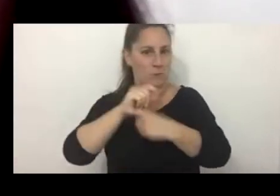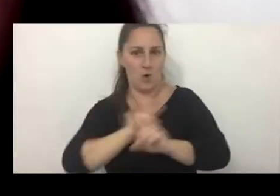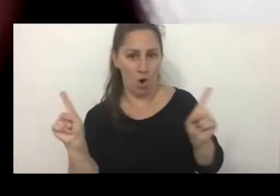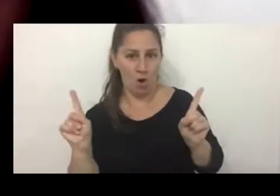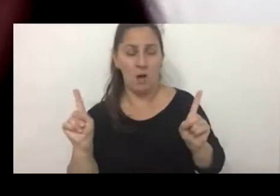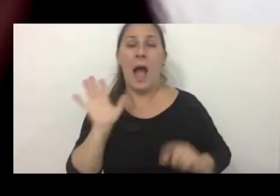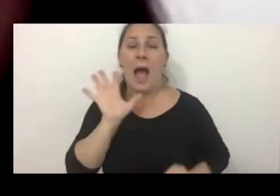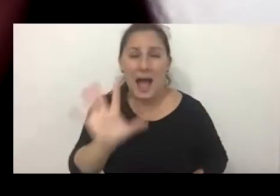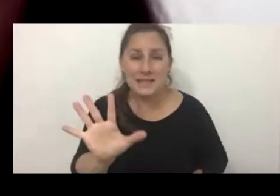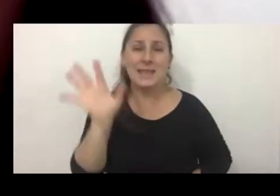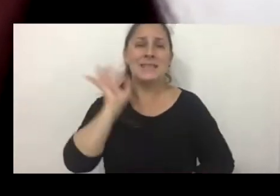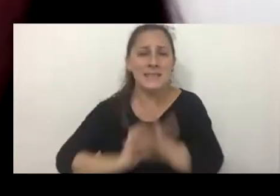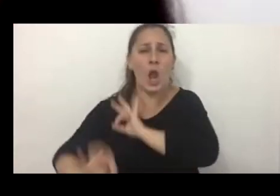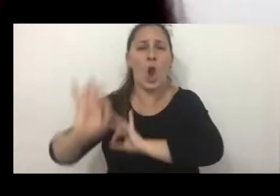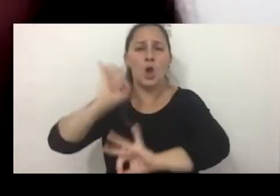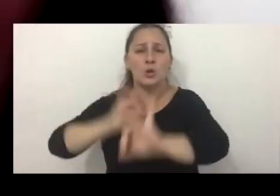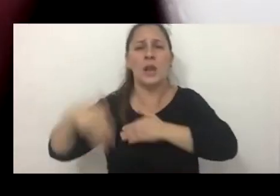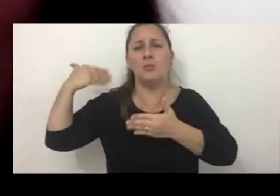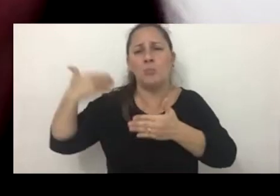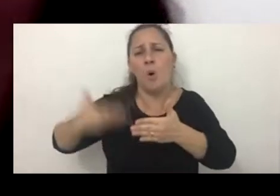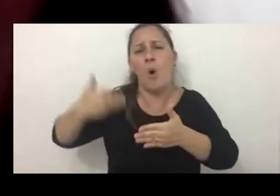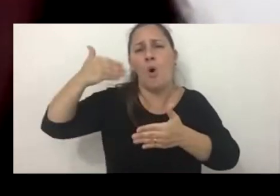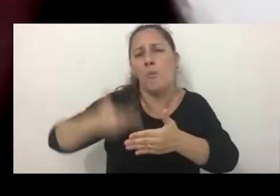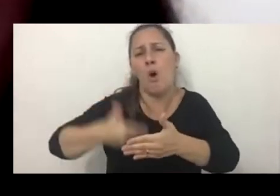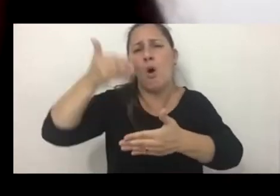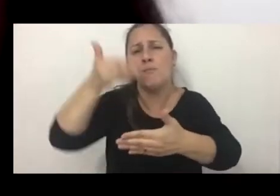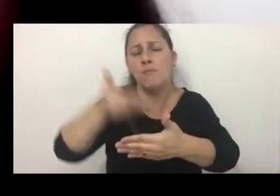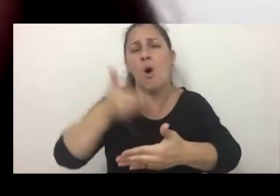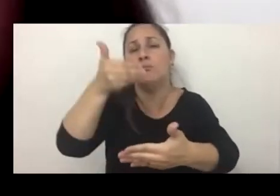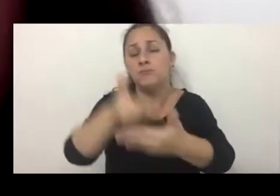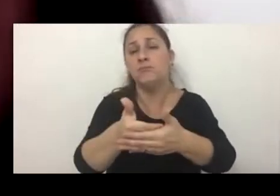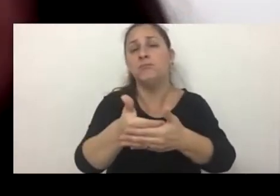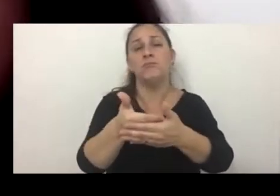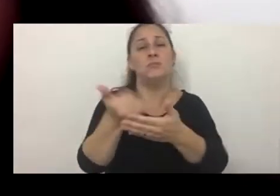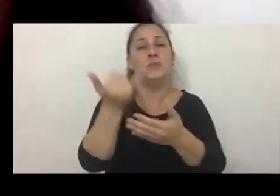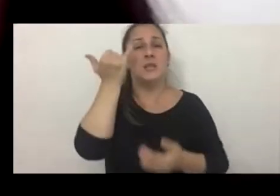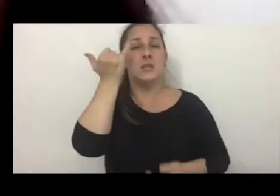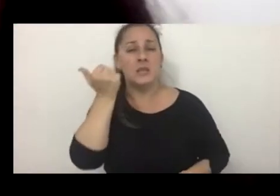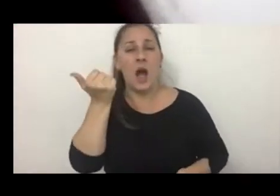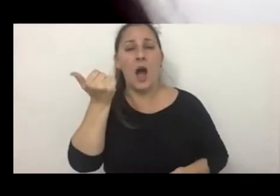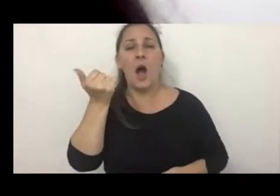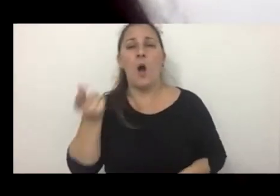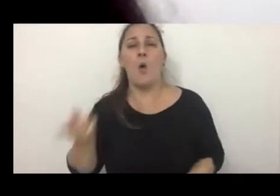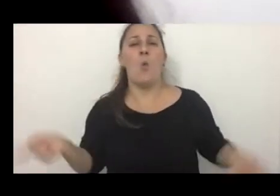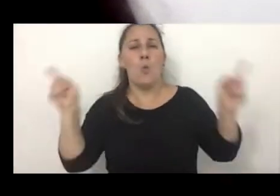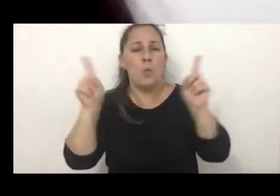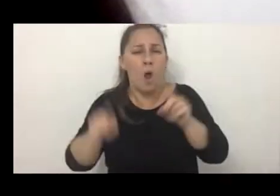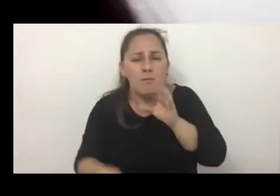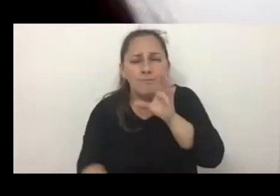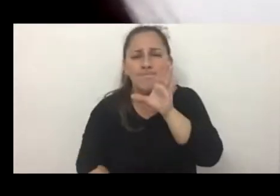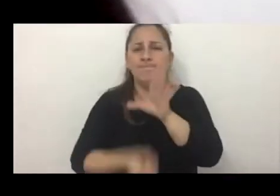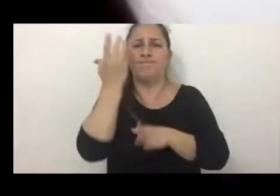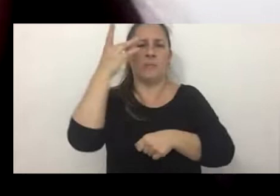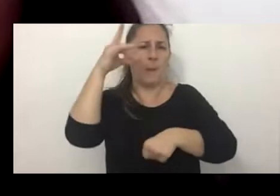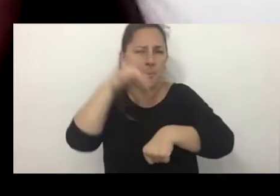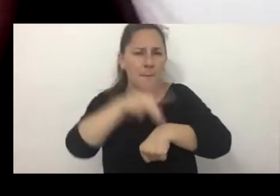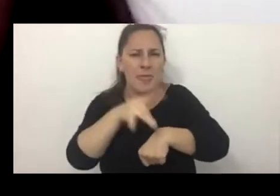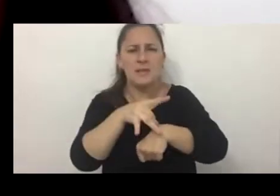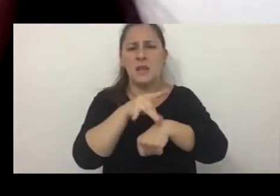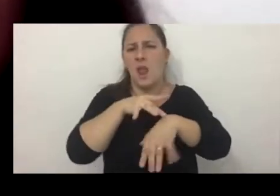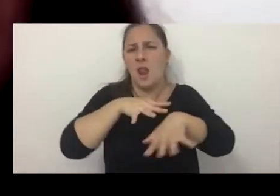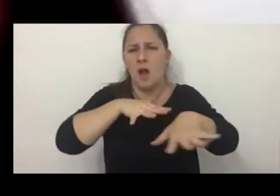también lo prohibido, y en algunos ámbitos incluso todo lo que tenía que ver con la sexualidad femenina tenía